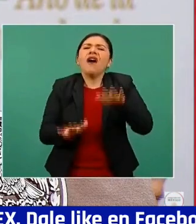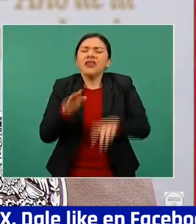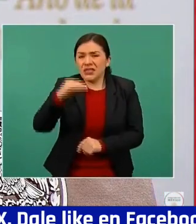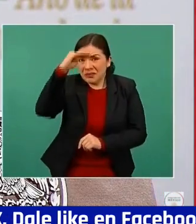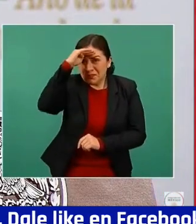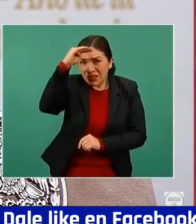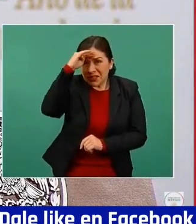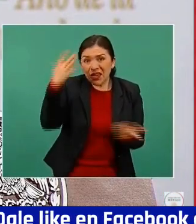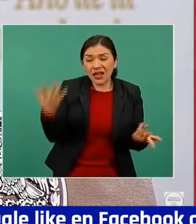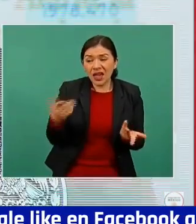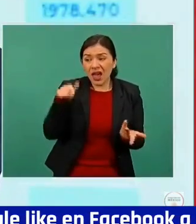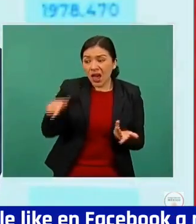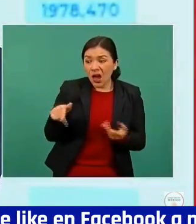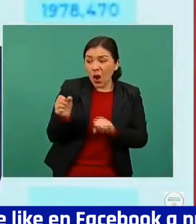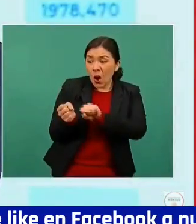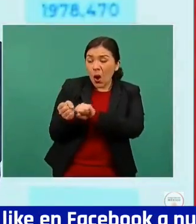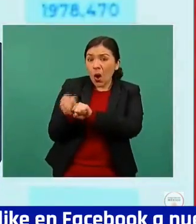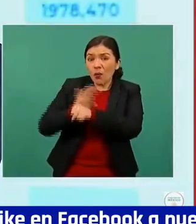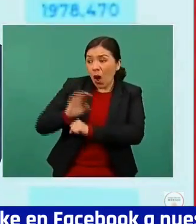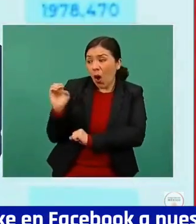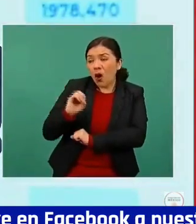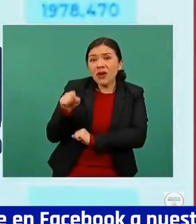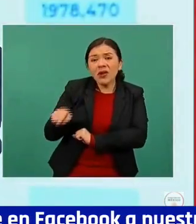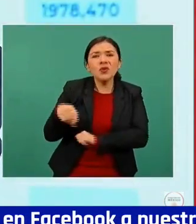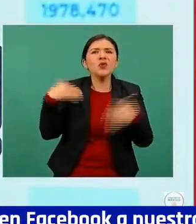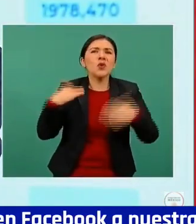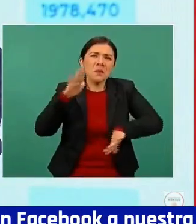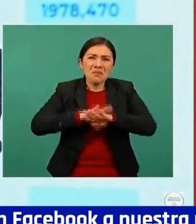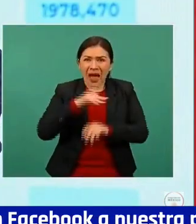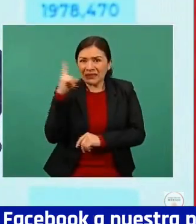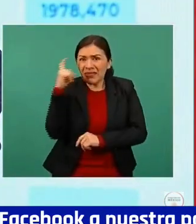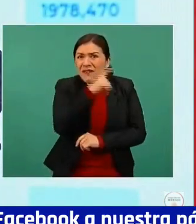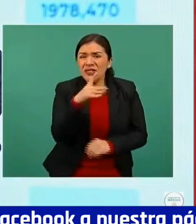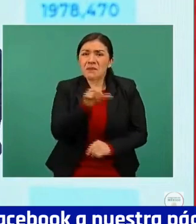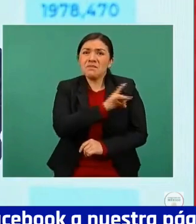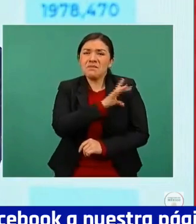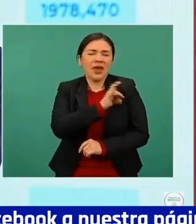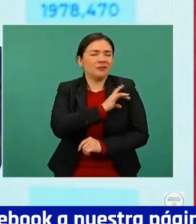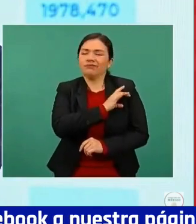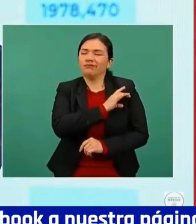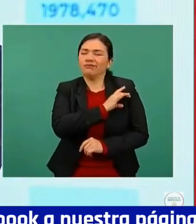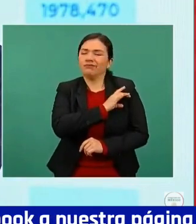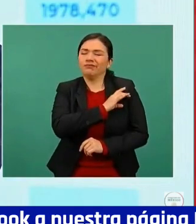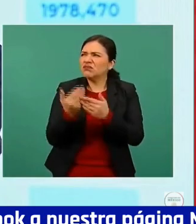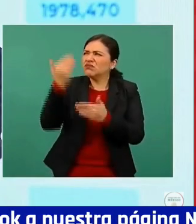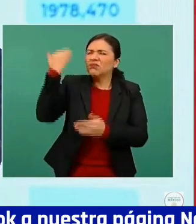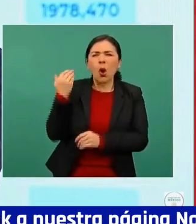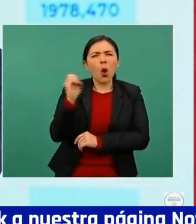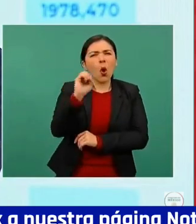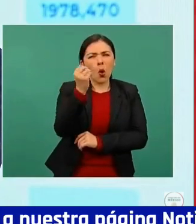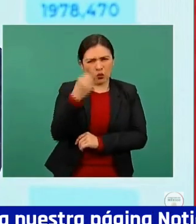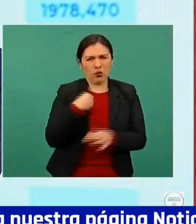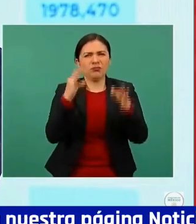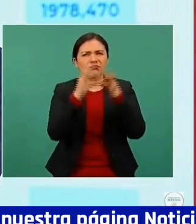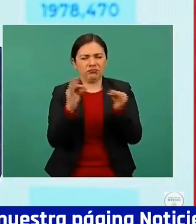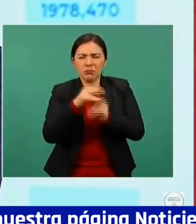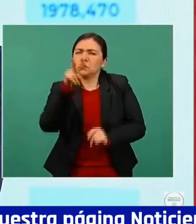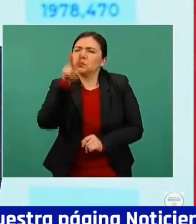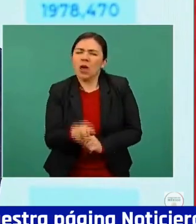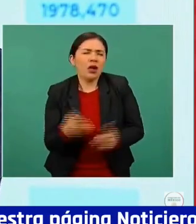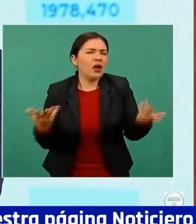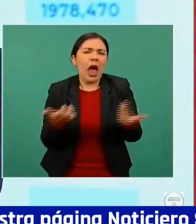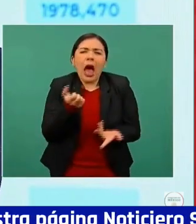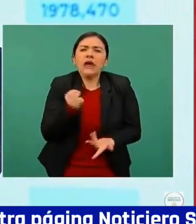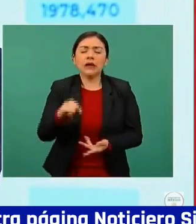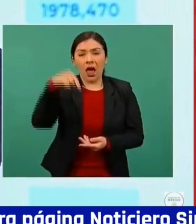la participación de la variante Omicron. Como hemos dicho desde al menos octubre de este año, es indiscutible que en algún momento